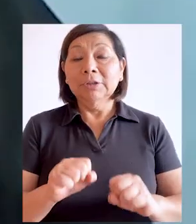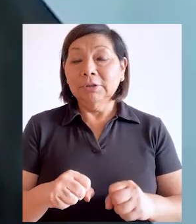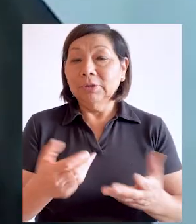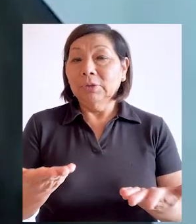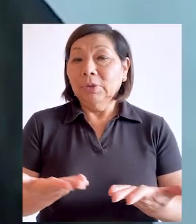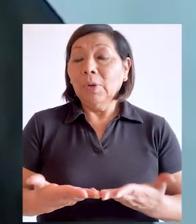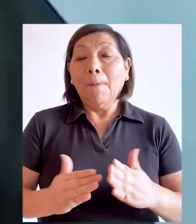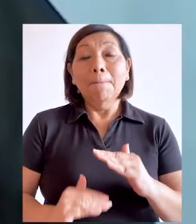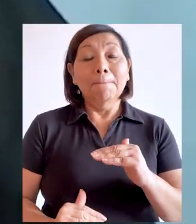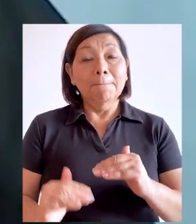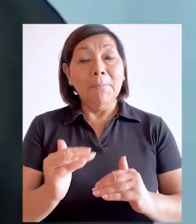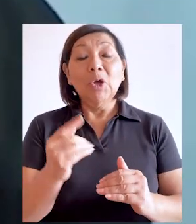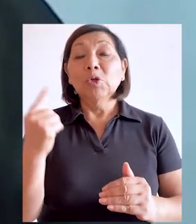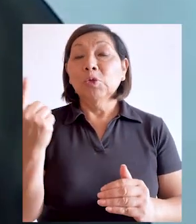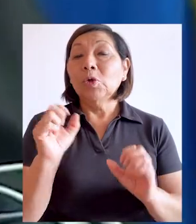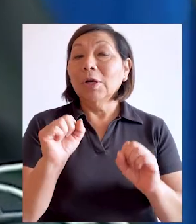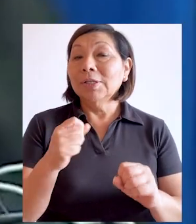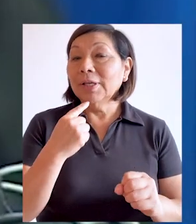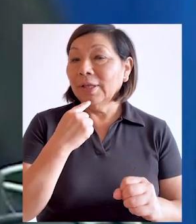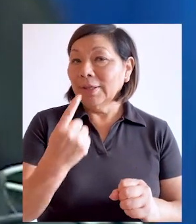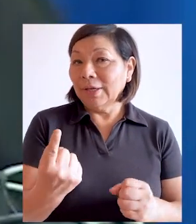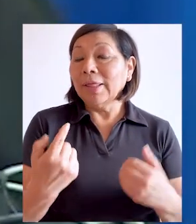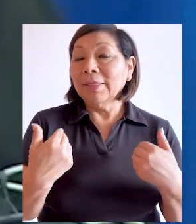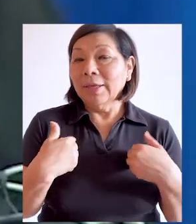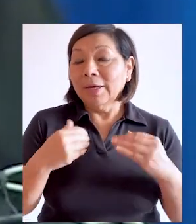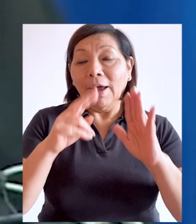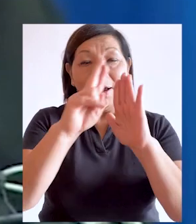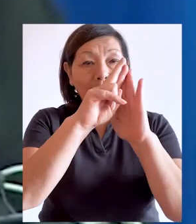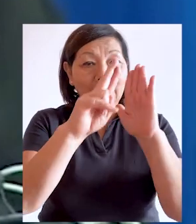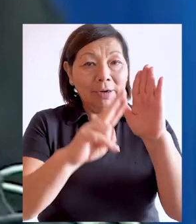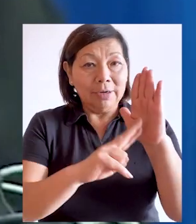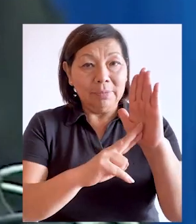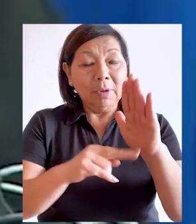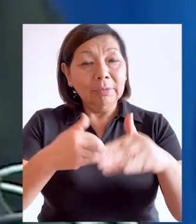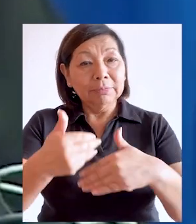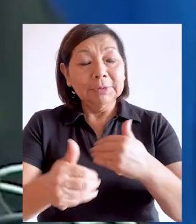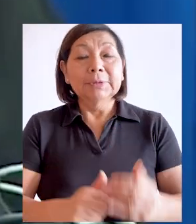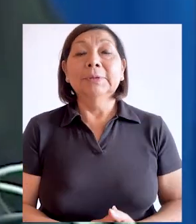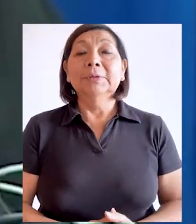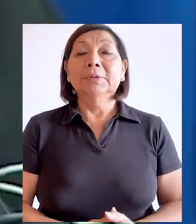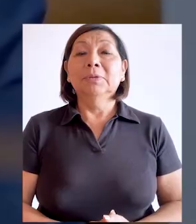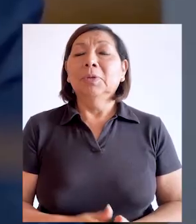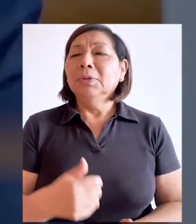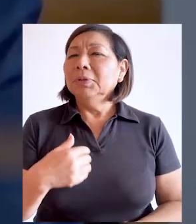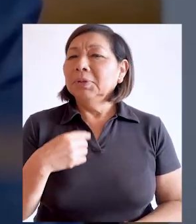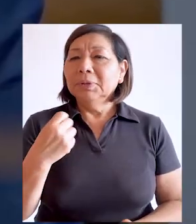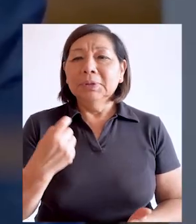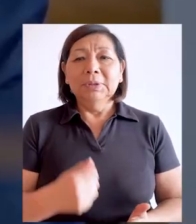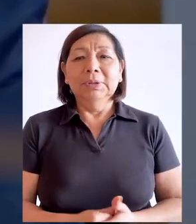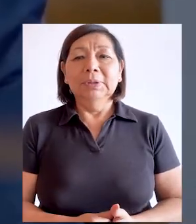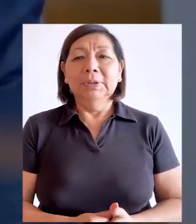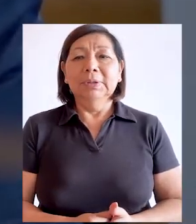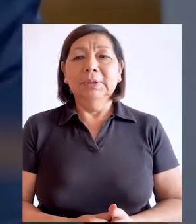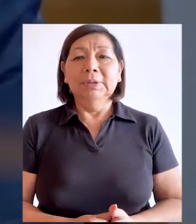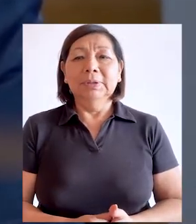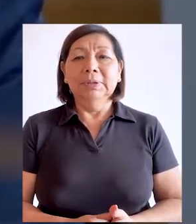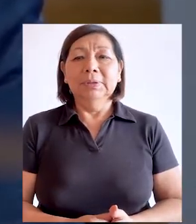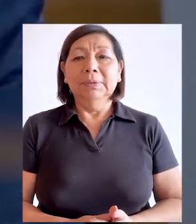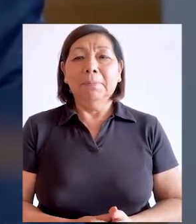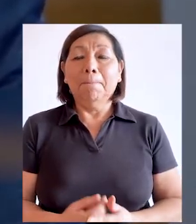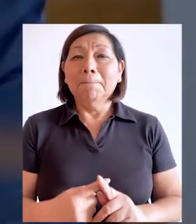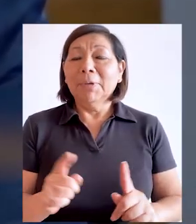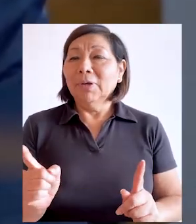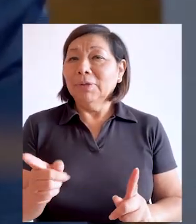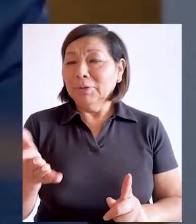Humanos, dijo que ese organismo supranacional solamente se refiere a que debe haber reglas del debido proceso. No comprende que él